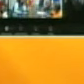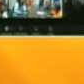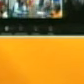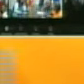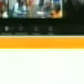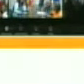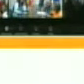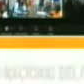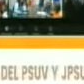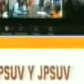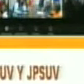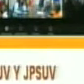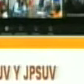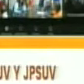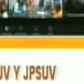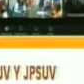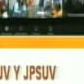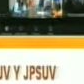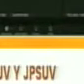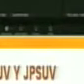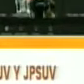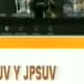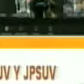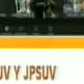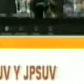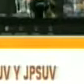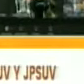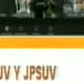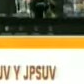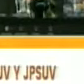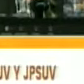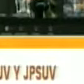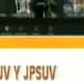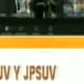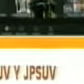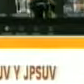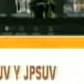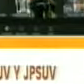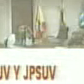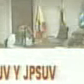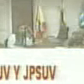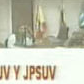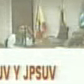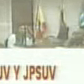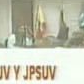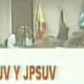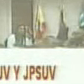menos. 900 conexiones en todo el país.